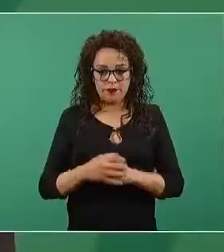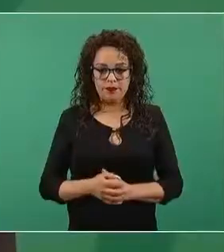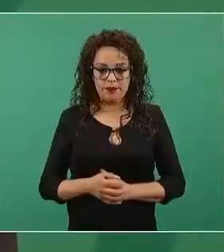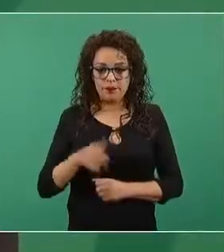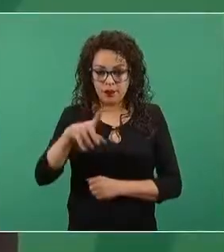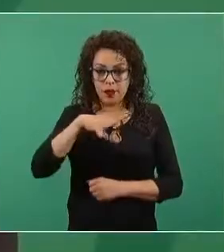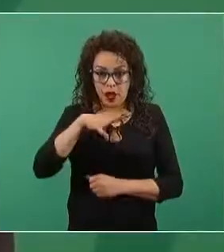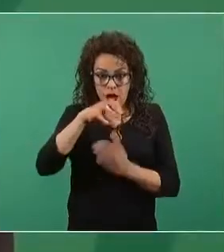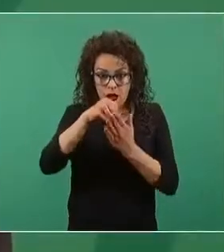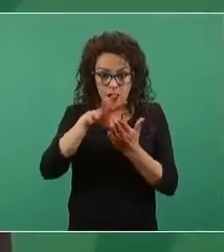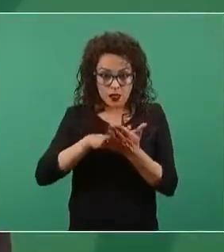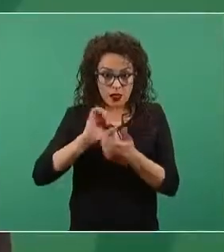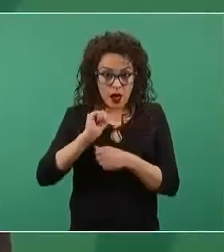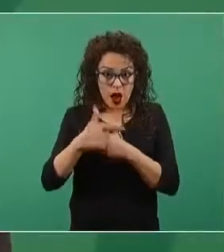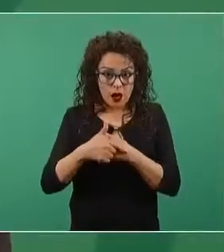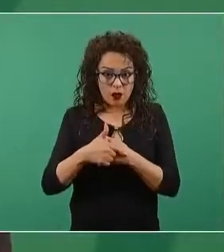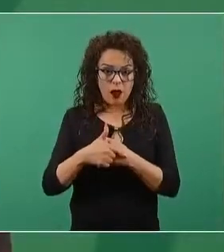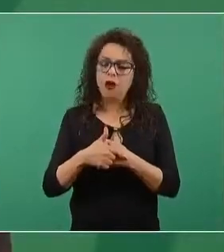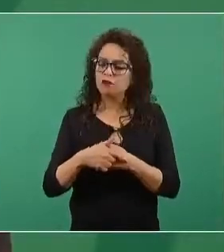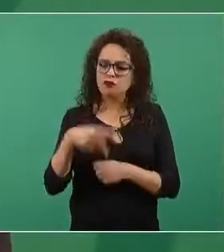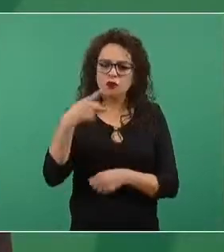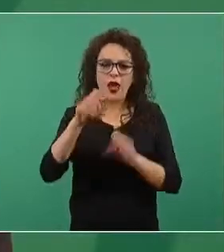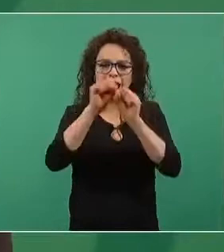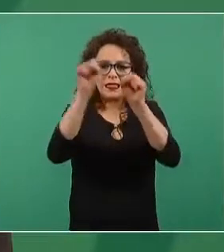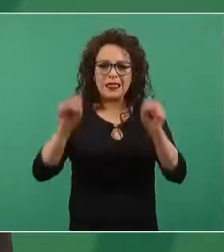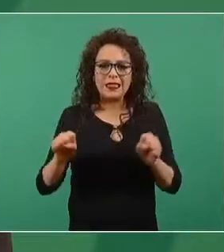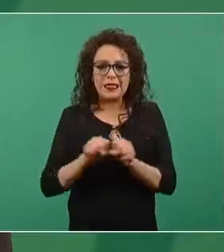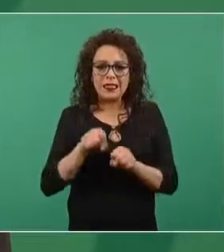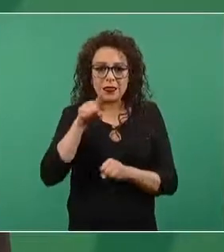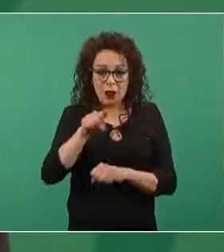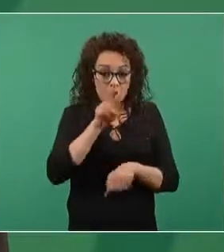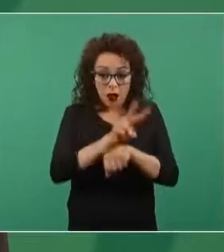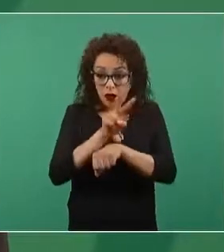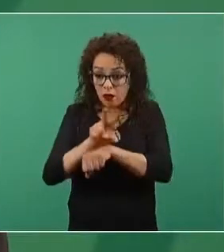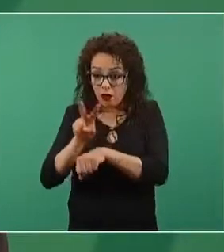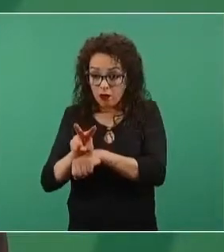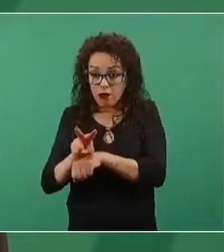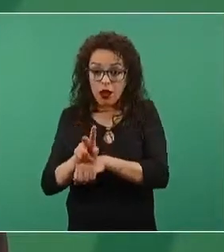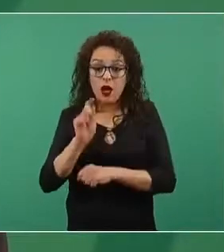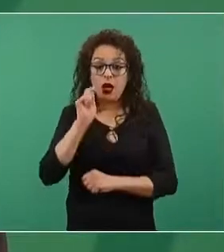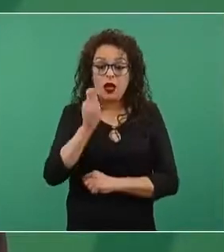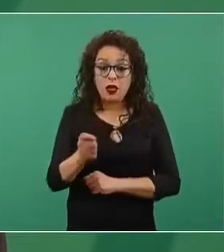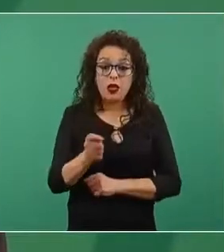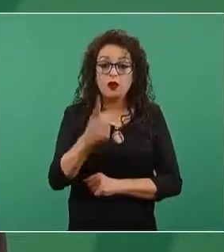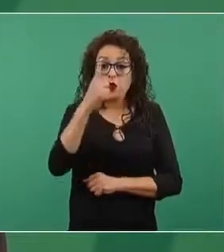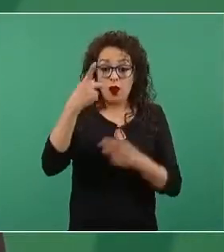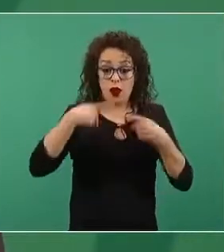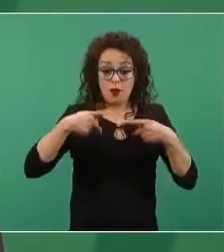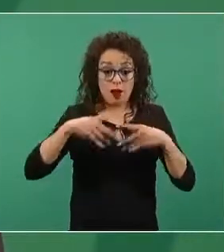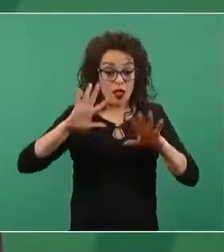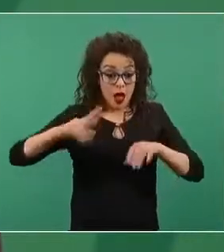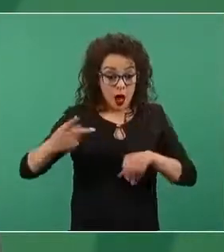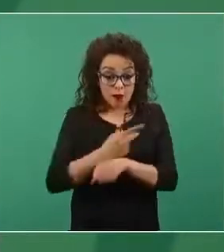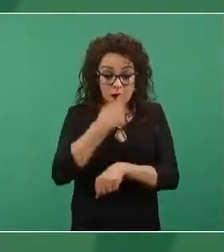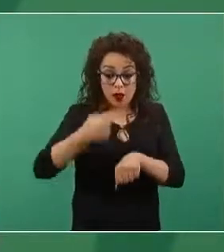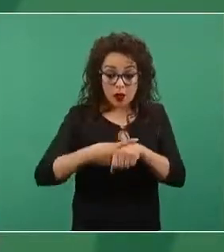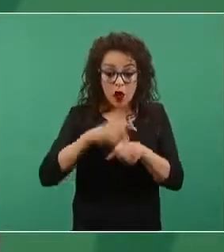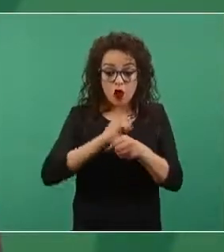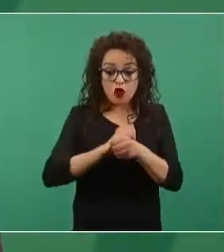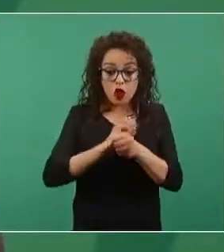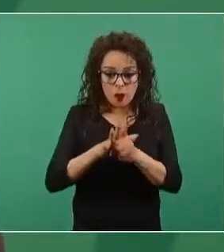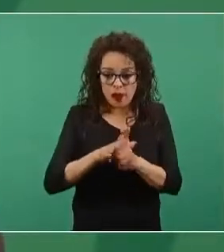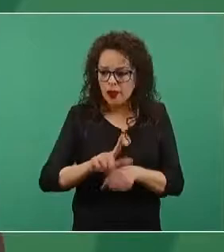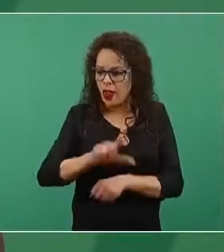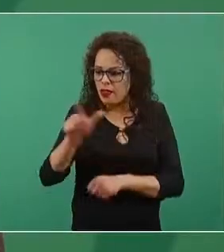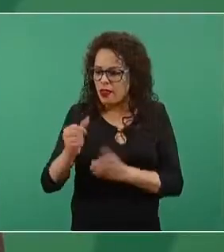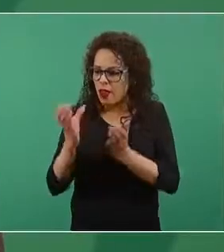En realidad el propio sistema de vigilancia no vigila como tal las secuelas de un paciente, porque el objetivo del